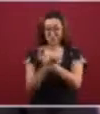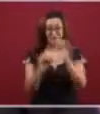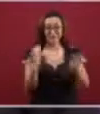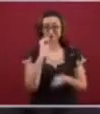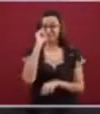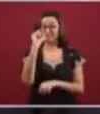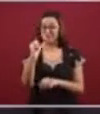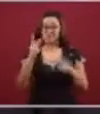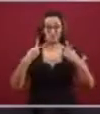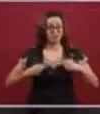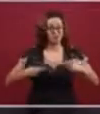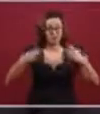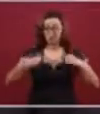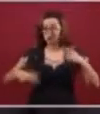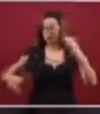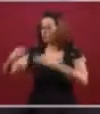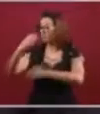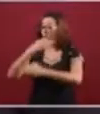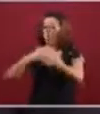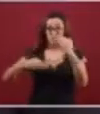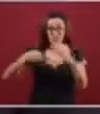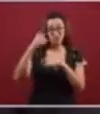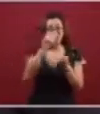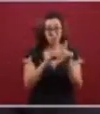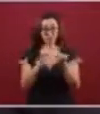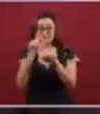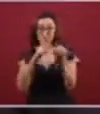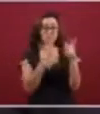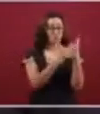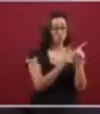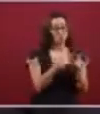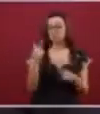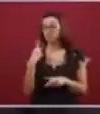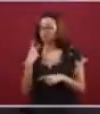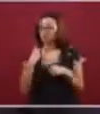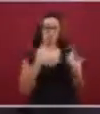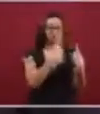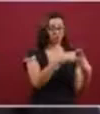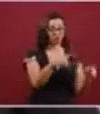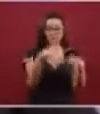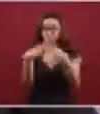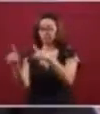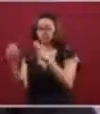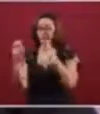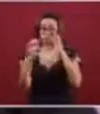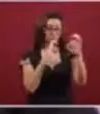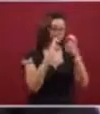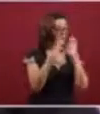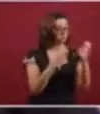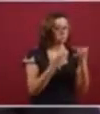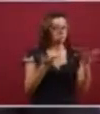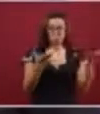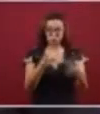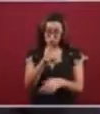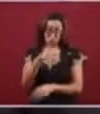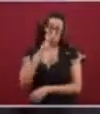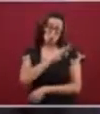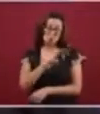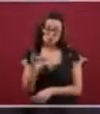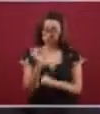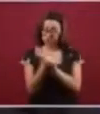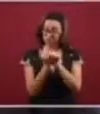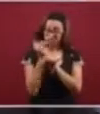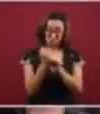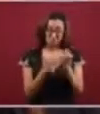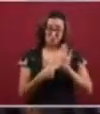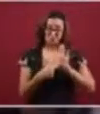todos los críticos del gobierno de los distintos partidos. La verdad, ahí está la lista, cuando quieras acudir a ella, con todo